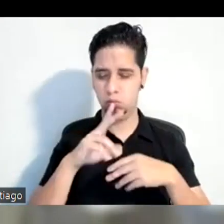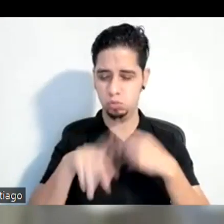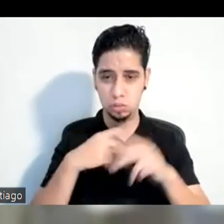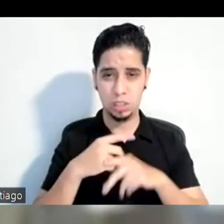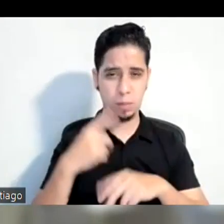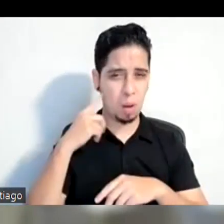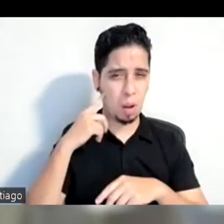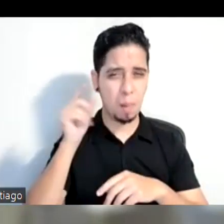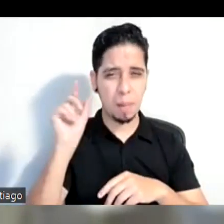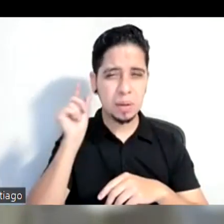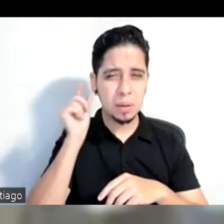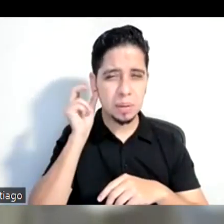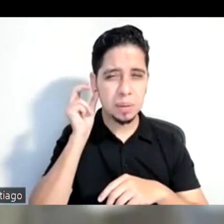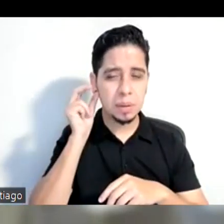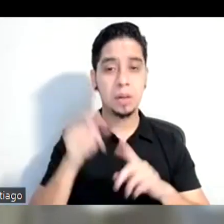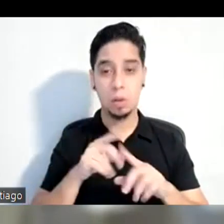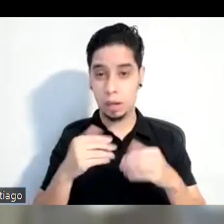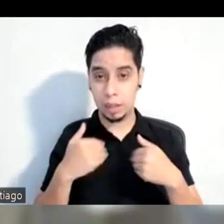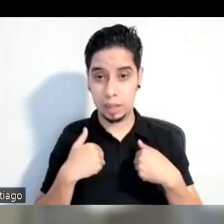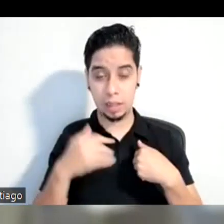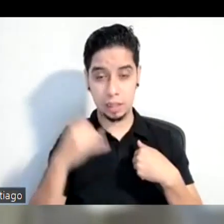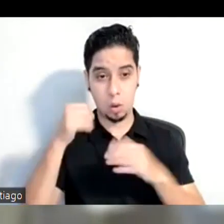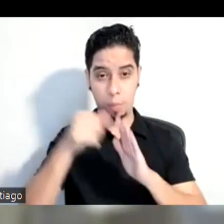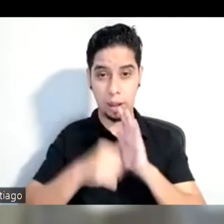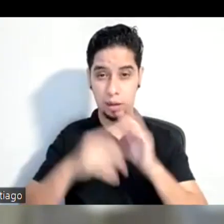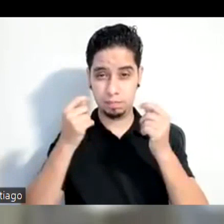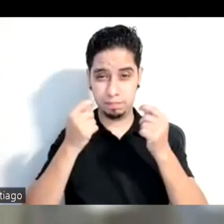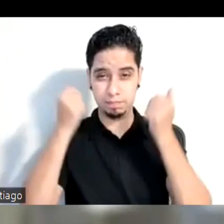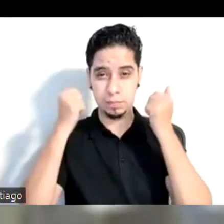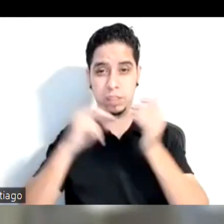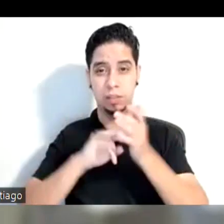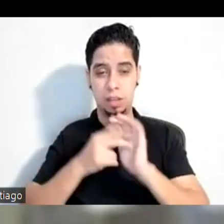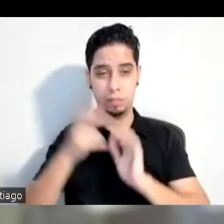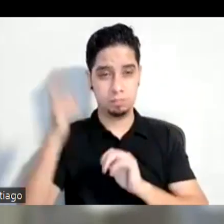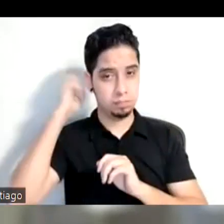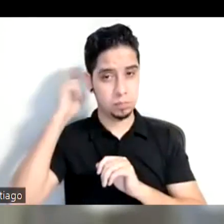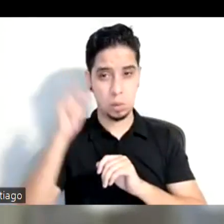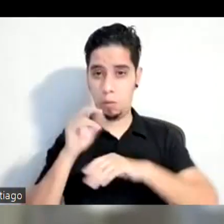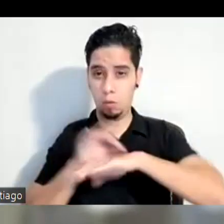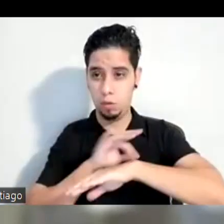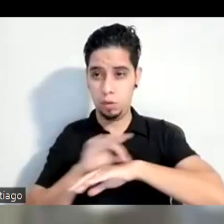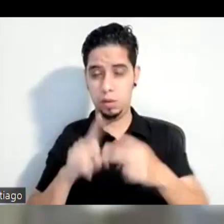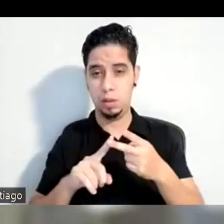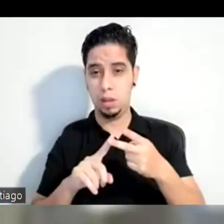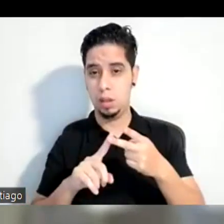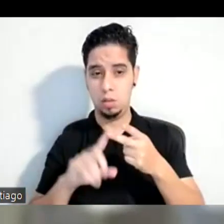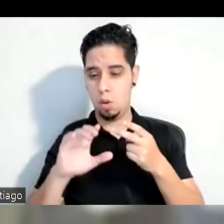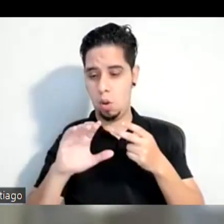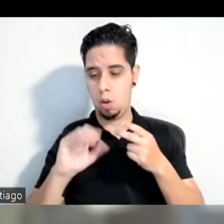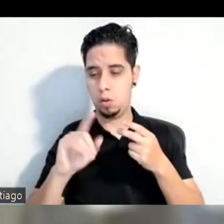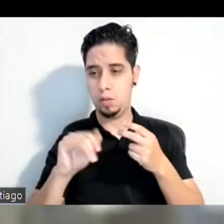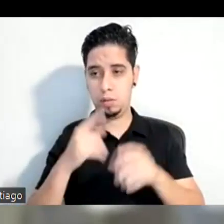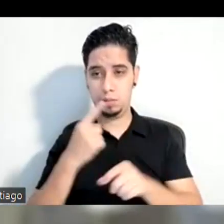implante coclear, tú pierdes ese residual. O sea que si el implante no funciona, si la maquinita no decodifica bien o lo que